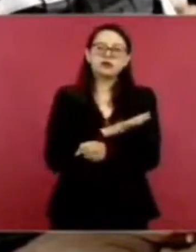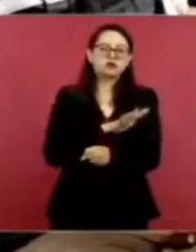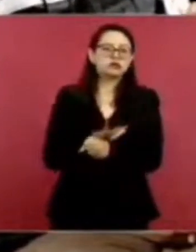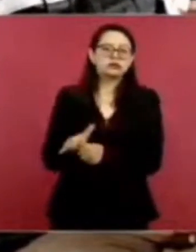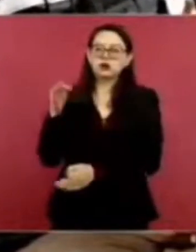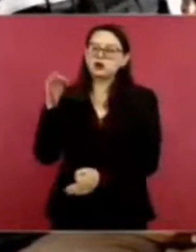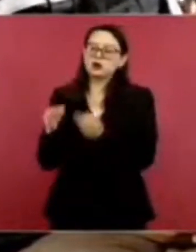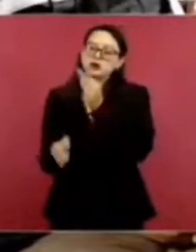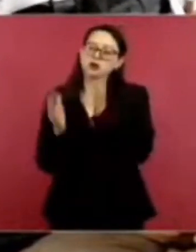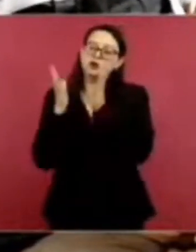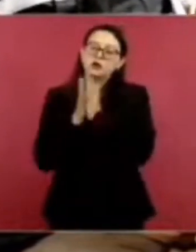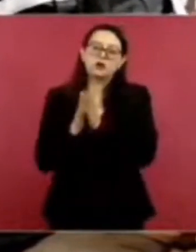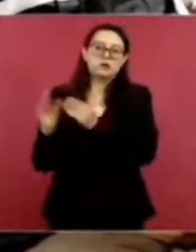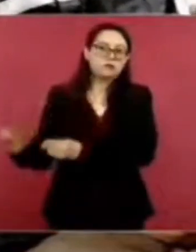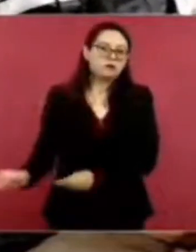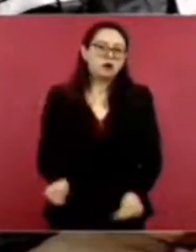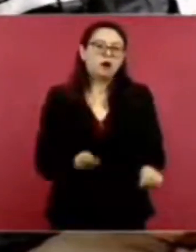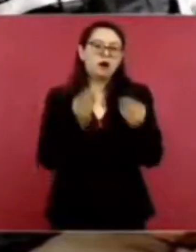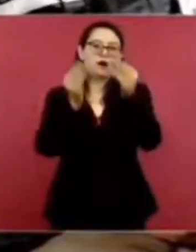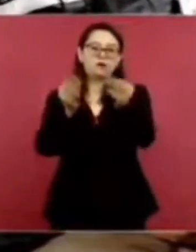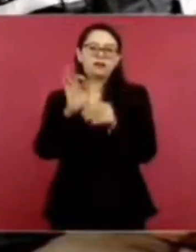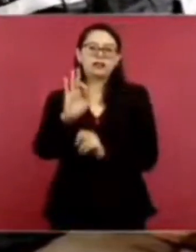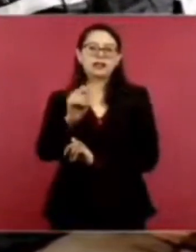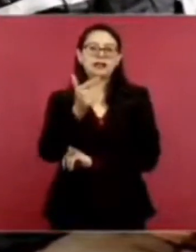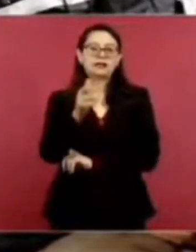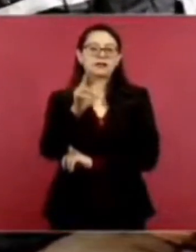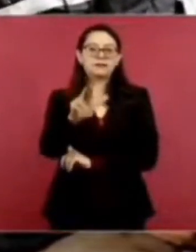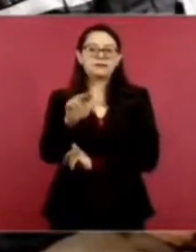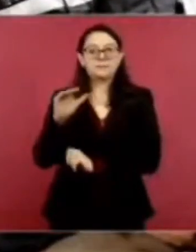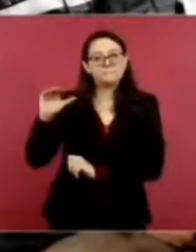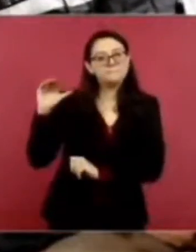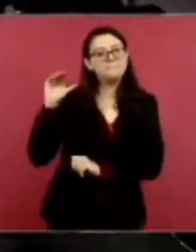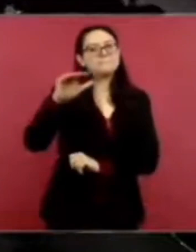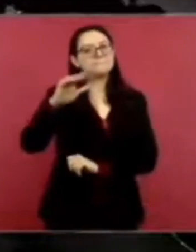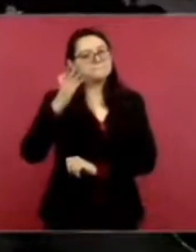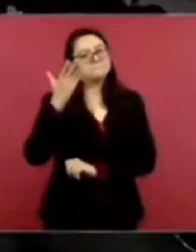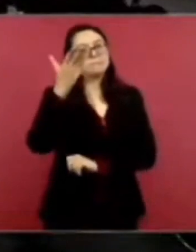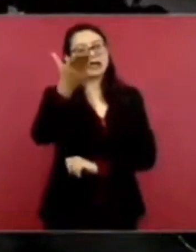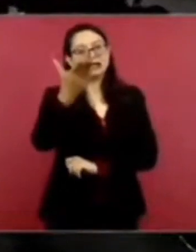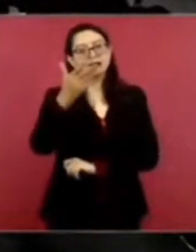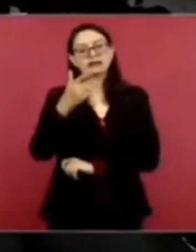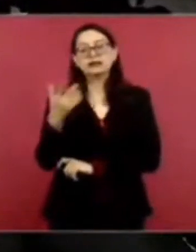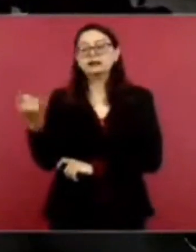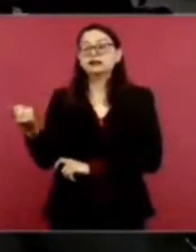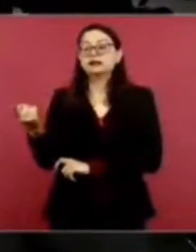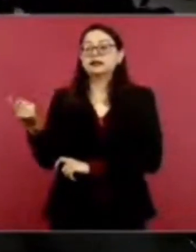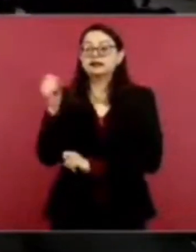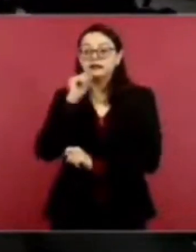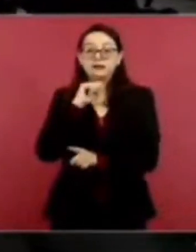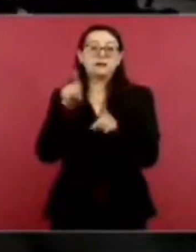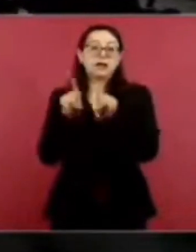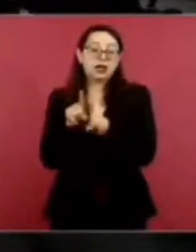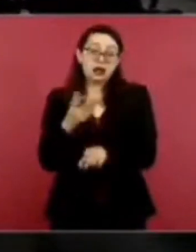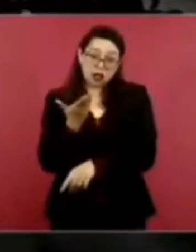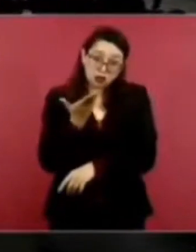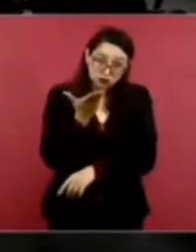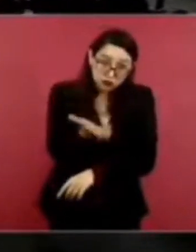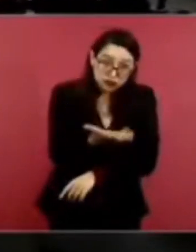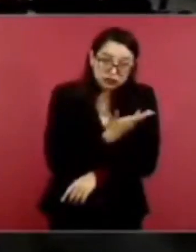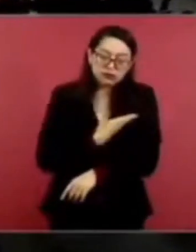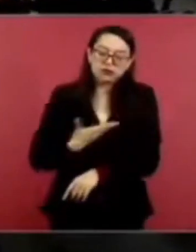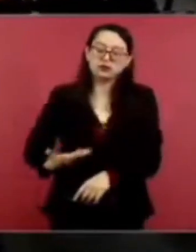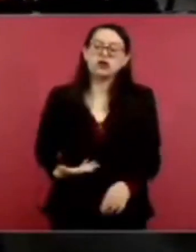Entonces, en esa conferencia nos pidieron que planteáramos